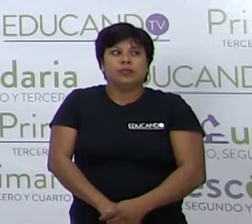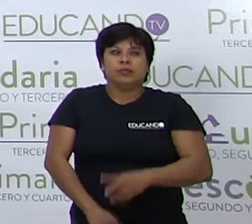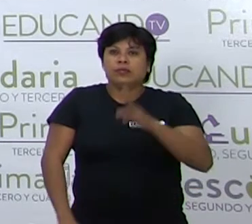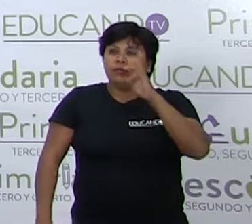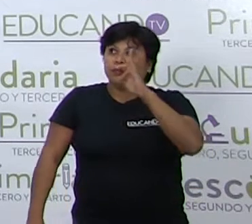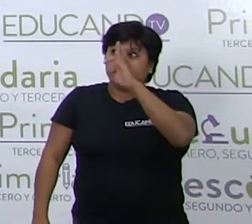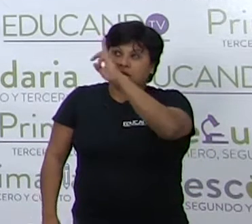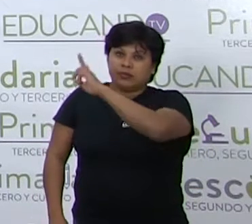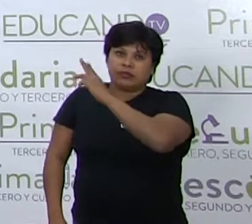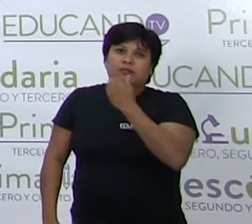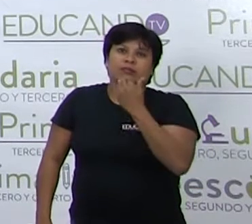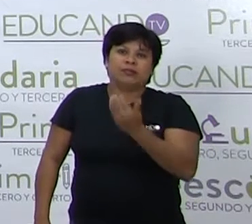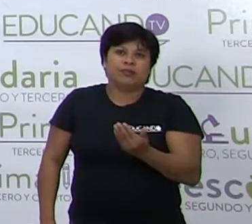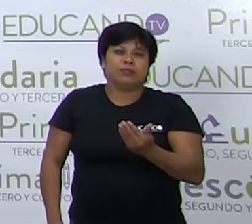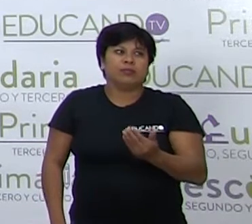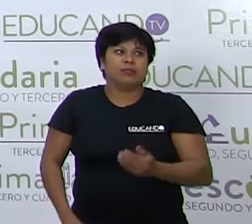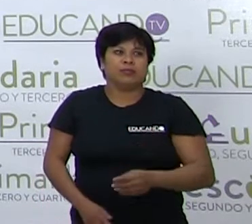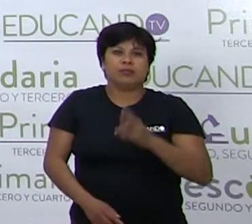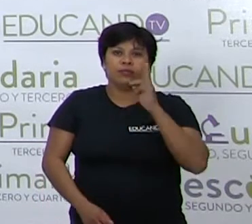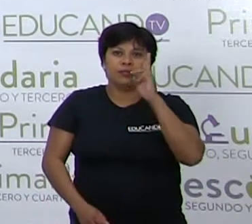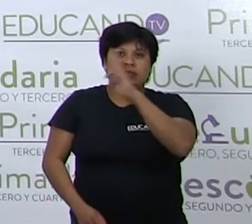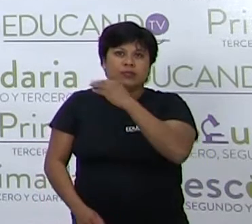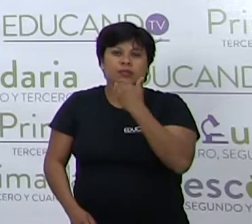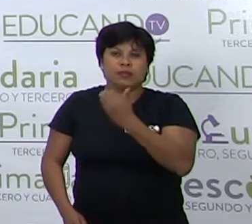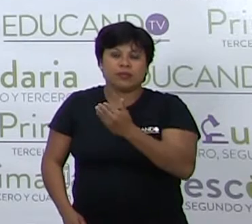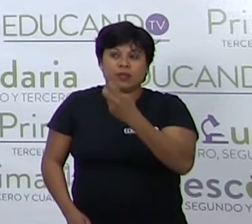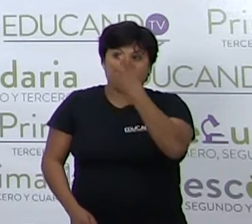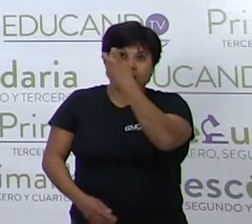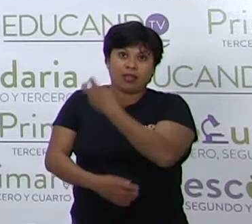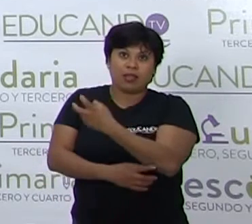Observa bien. Aquí tenemos